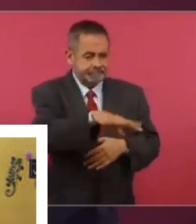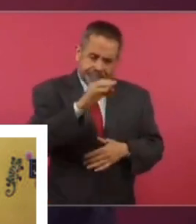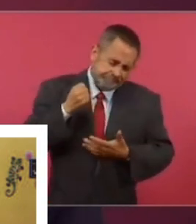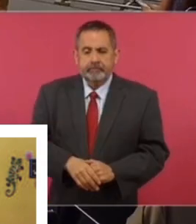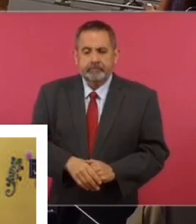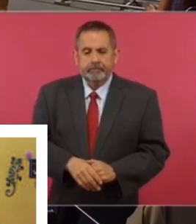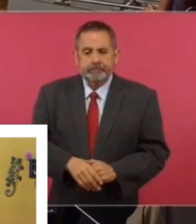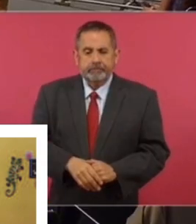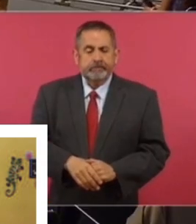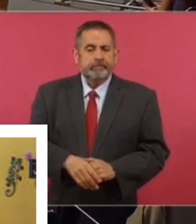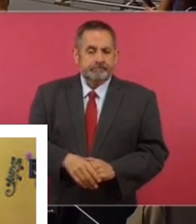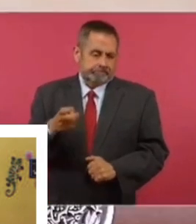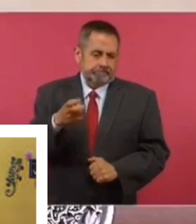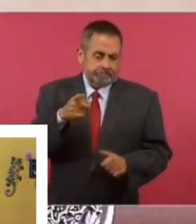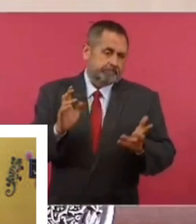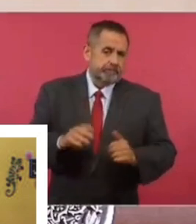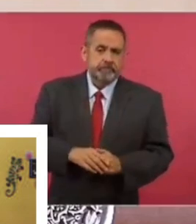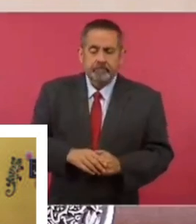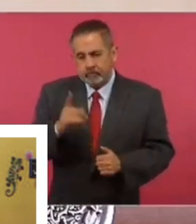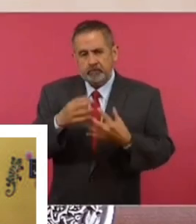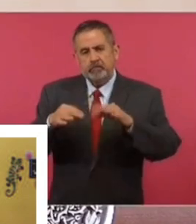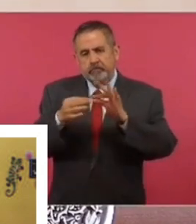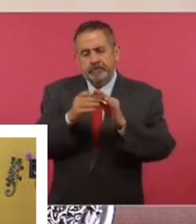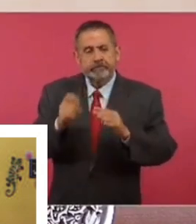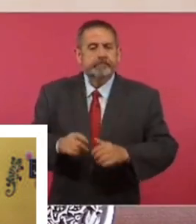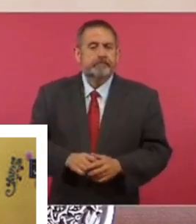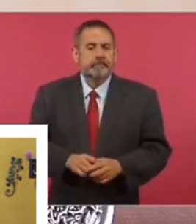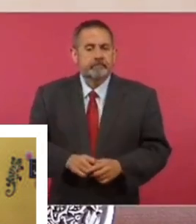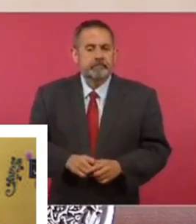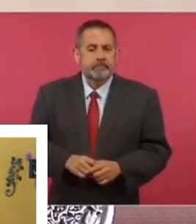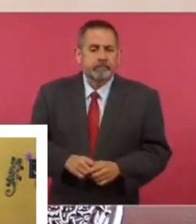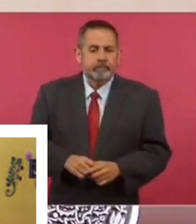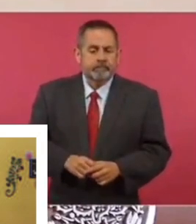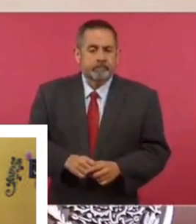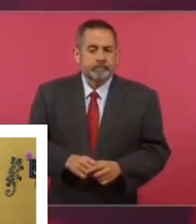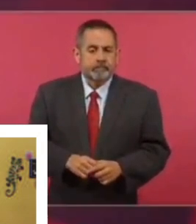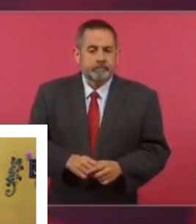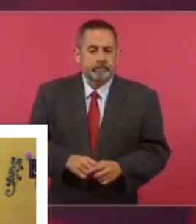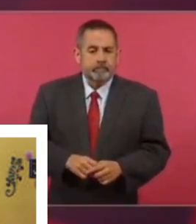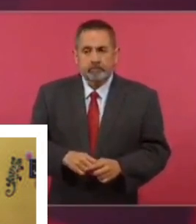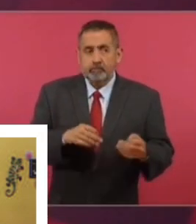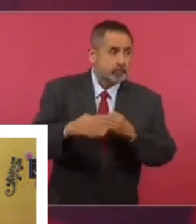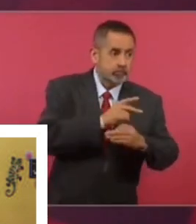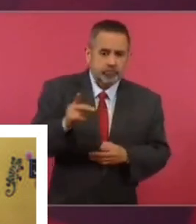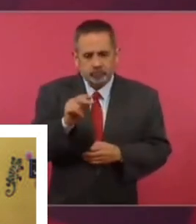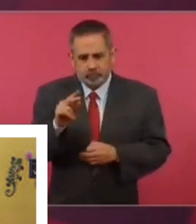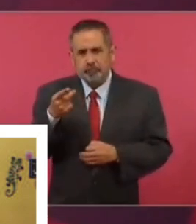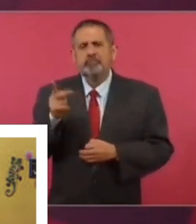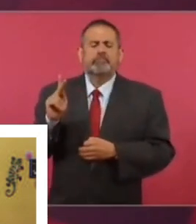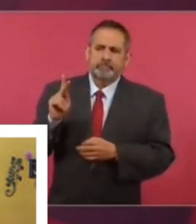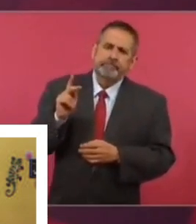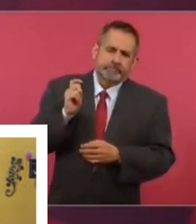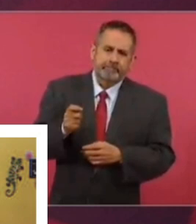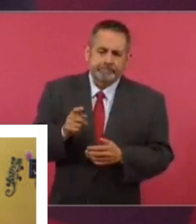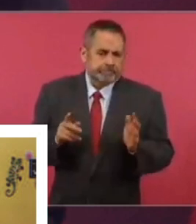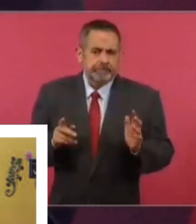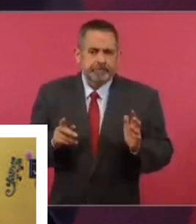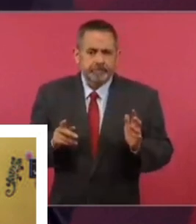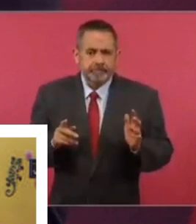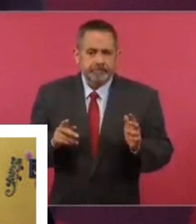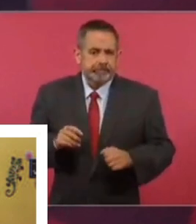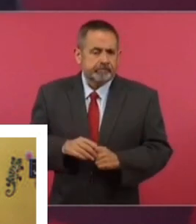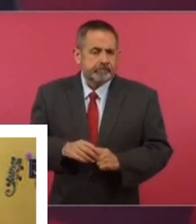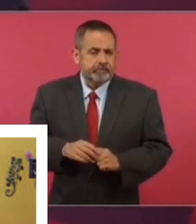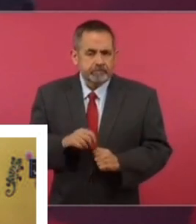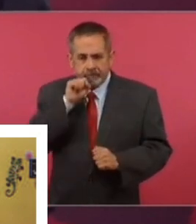necesite en estos casos. Desde luego, no es la generalidad, pero sí hay